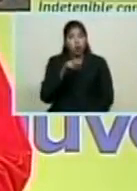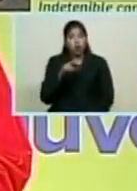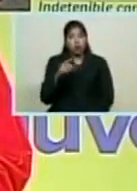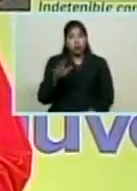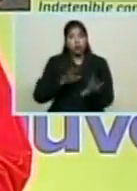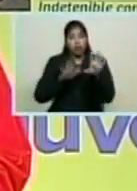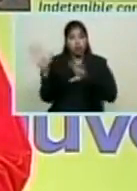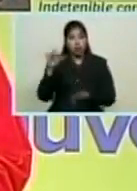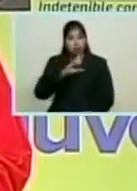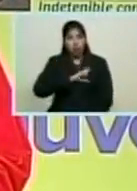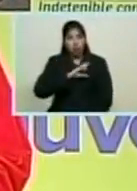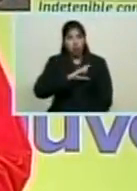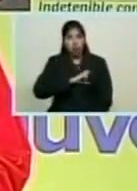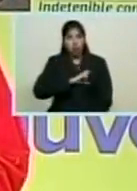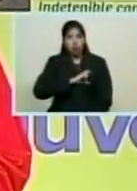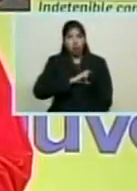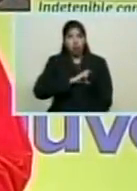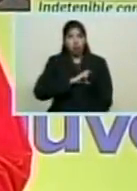enero